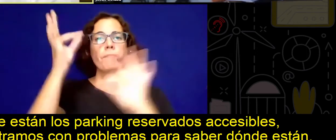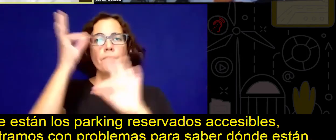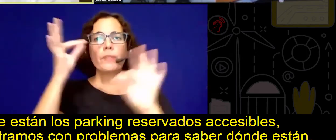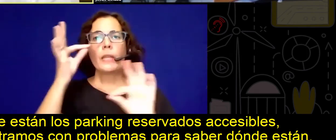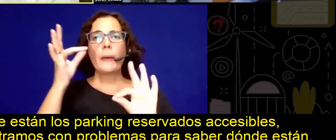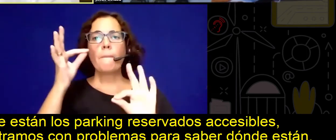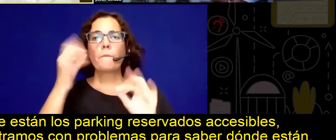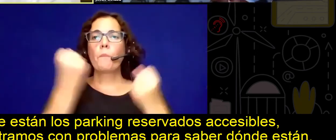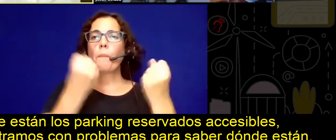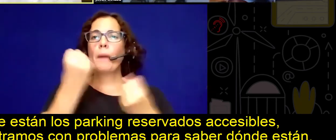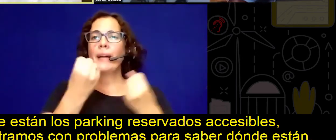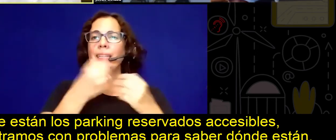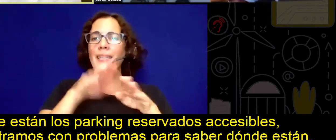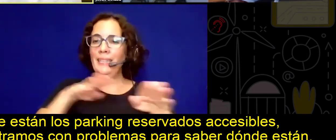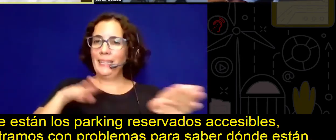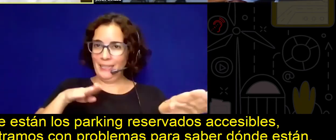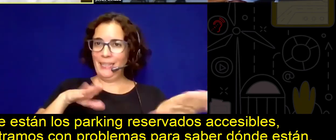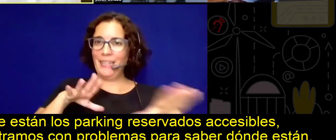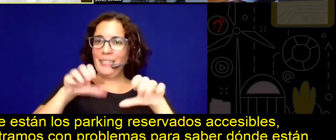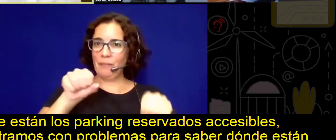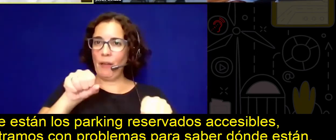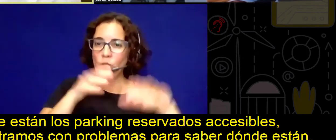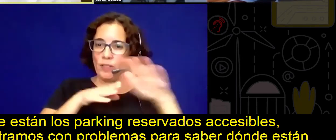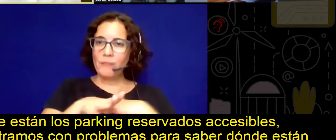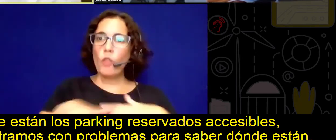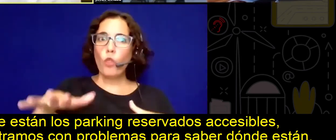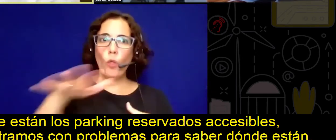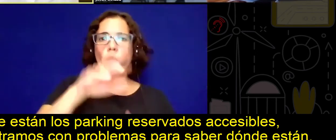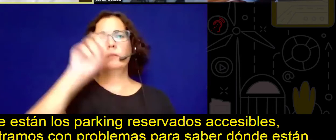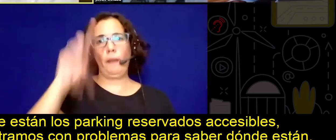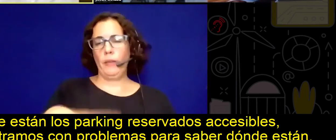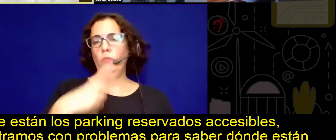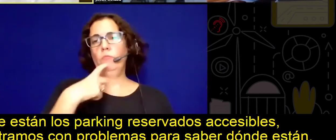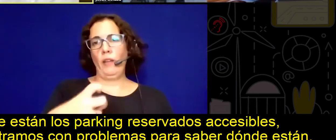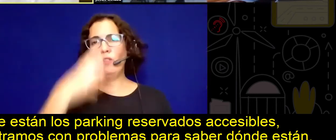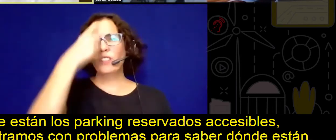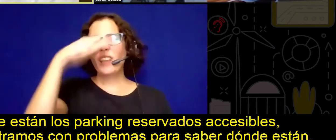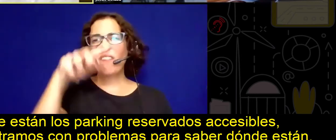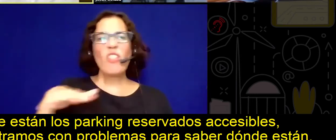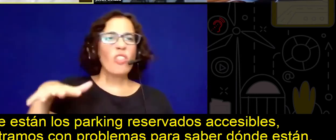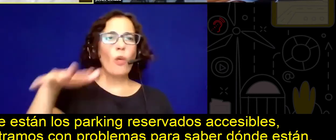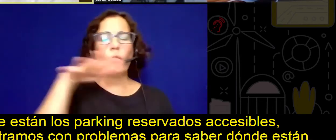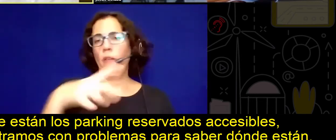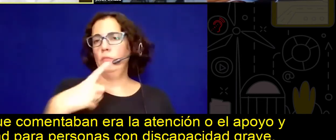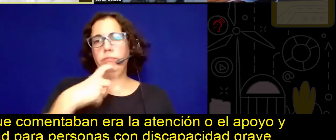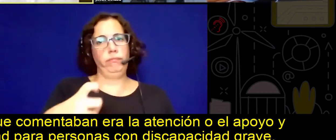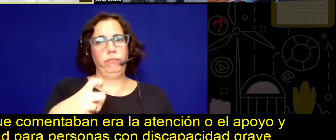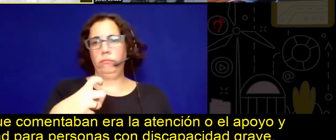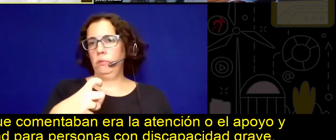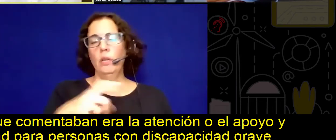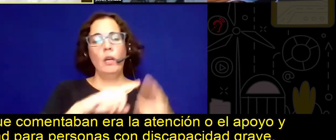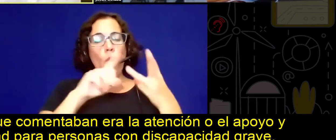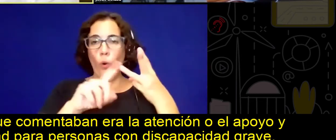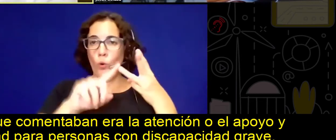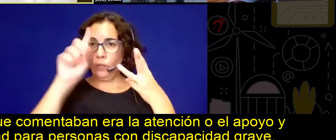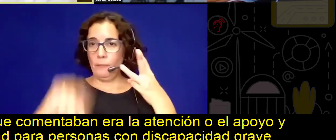parking reservados accesibles. También nos encontramos con problemas para saber dónde están. Tenemos que seguir avanzando. Otra de las cuestiones que